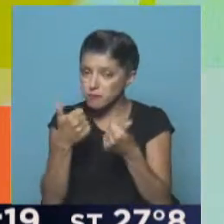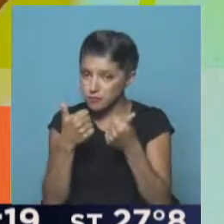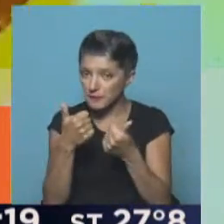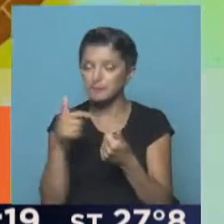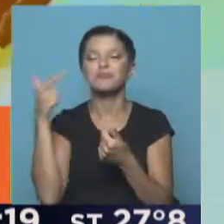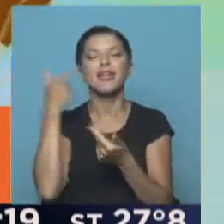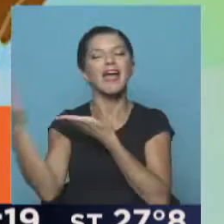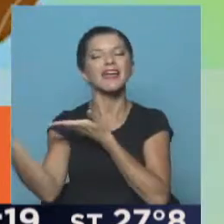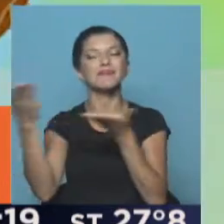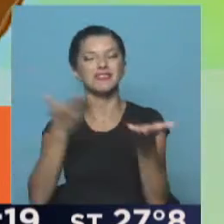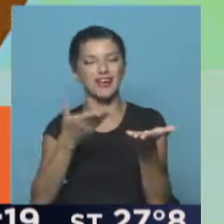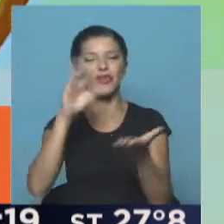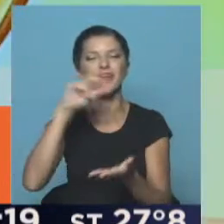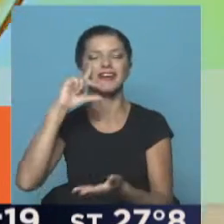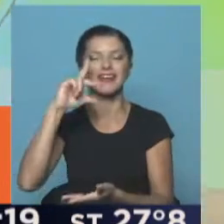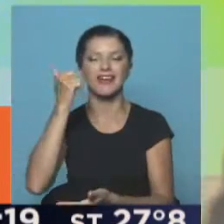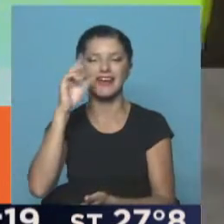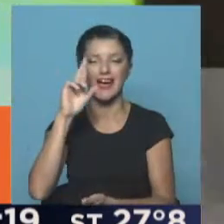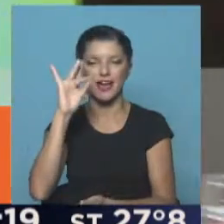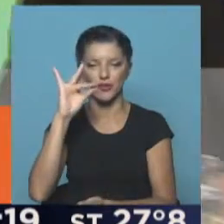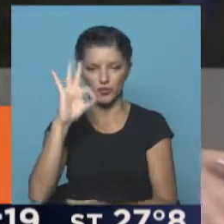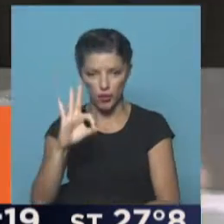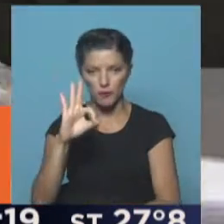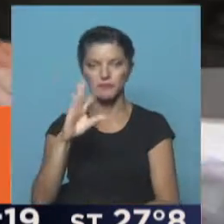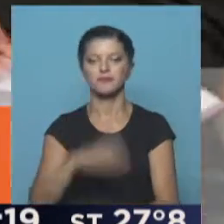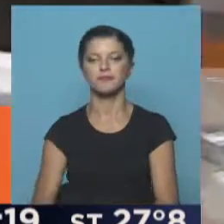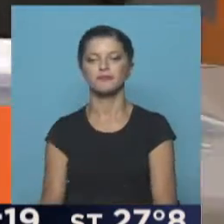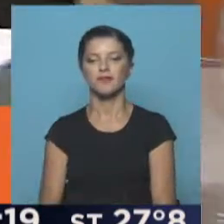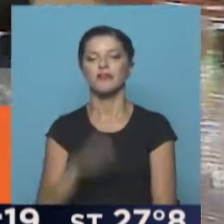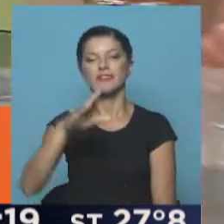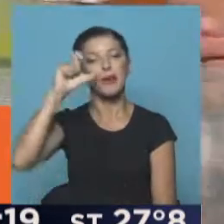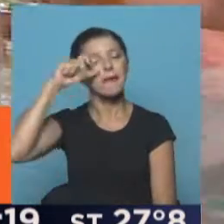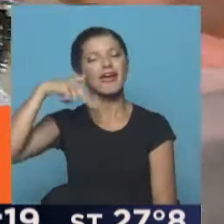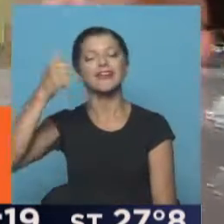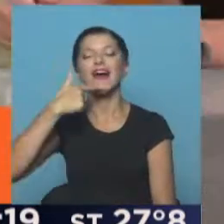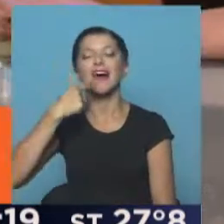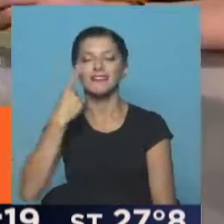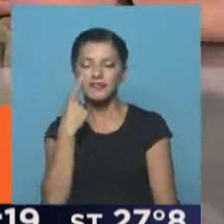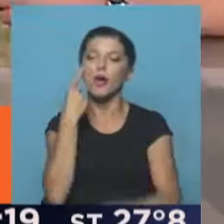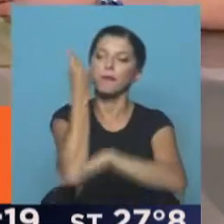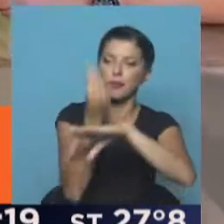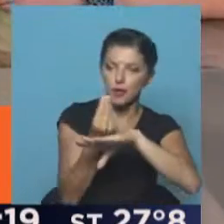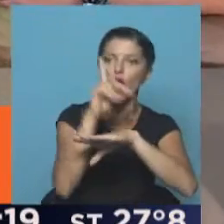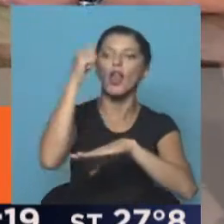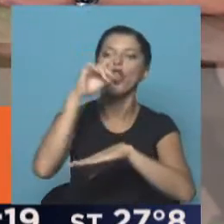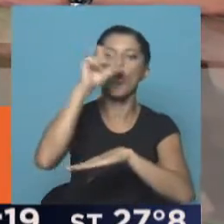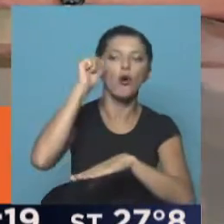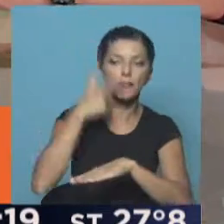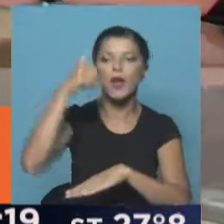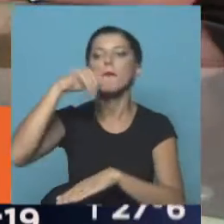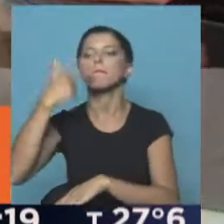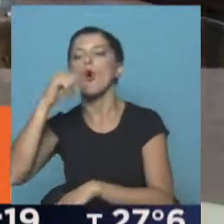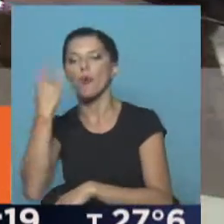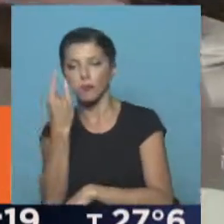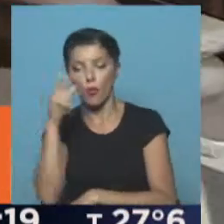con nosotros Ricardo Benassi, periodista que vive en Londres después de haber vivido en Moscú y también en Estados Unidos. Ricardo trabajó con nosotros